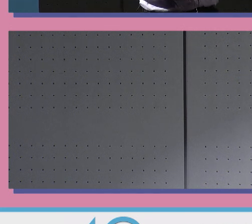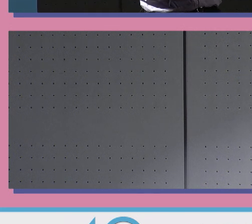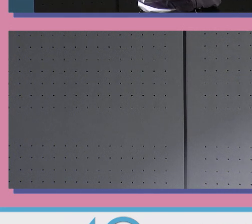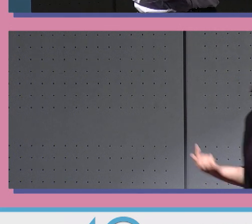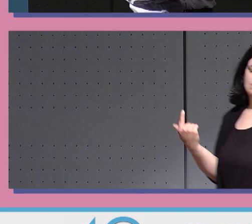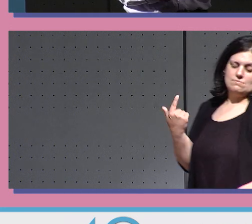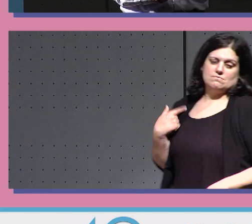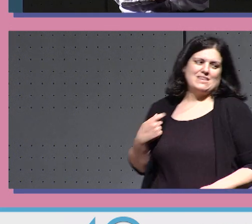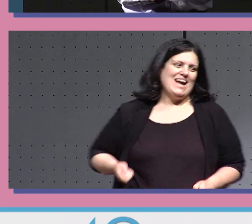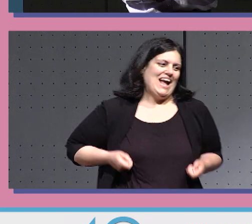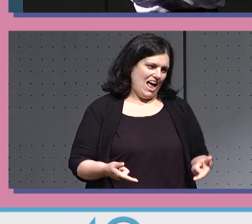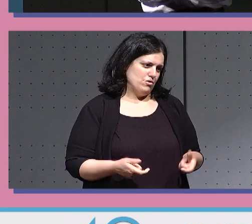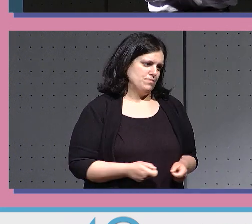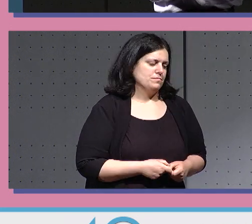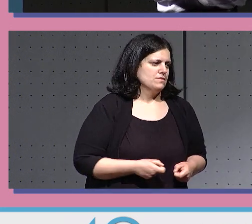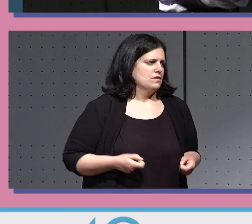Es más caro